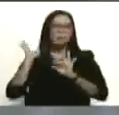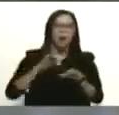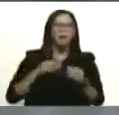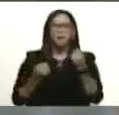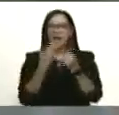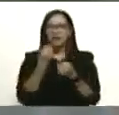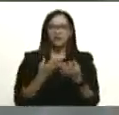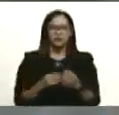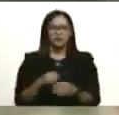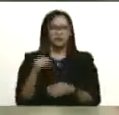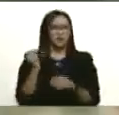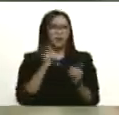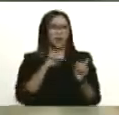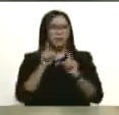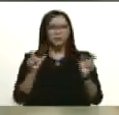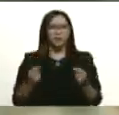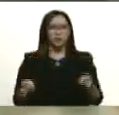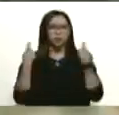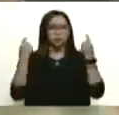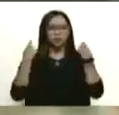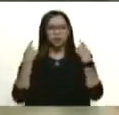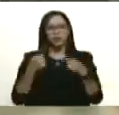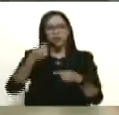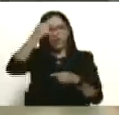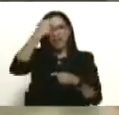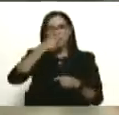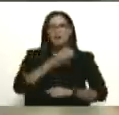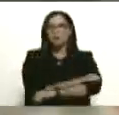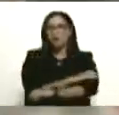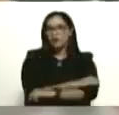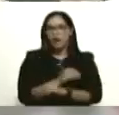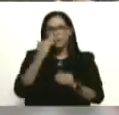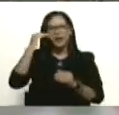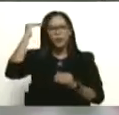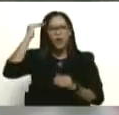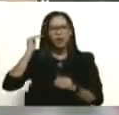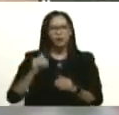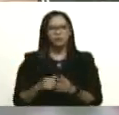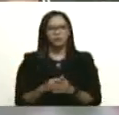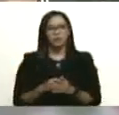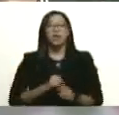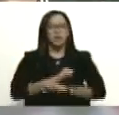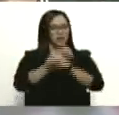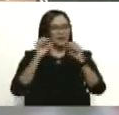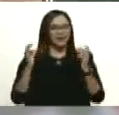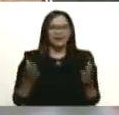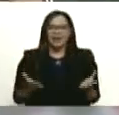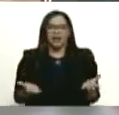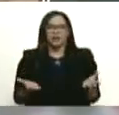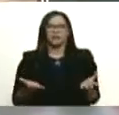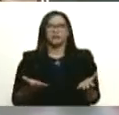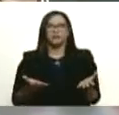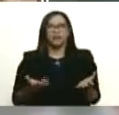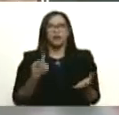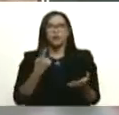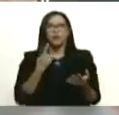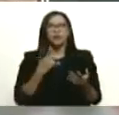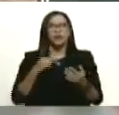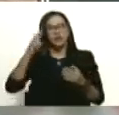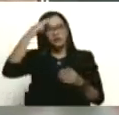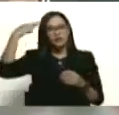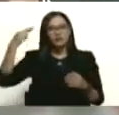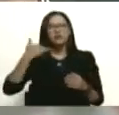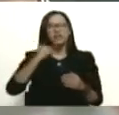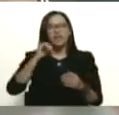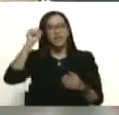le paró media pelota. O sea, ¿no crees tú que el pueblo opositor, a pesar de ser opositor, ha madurado? Por supuesto. O sea, de hecho esa es una de las reflexiones que hay en la